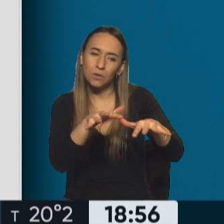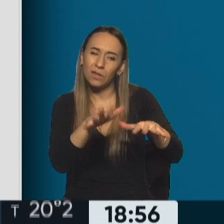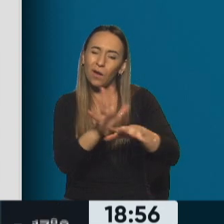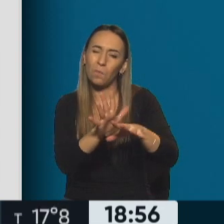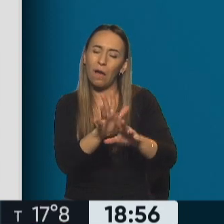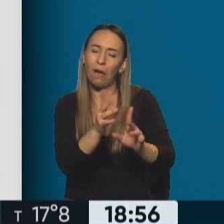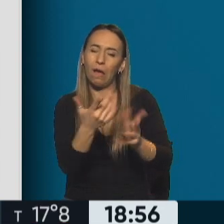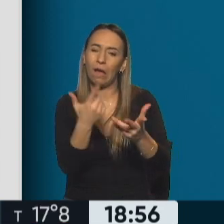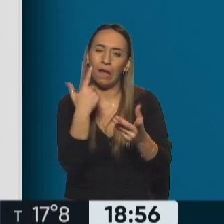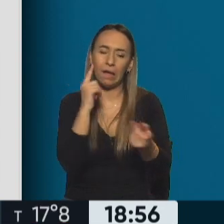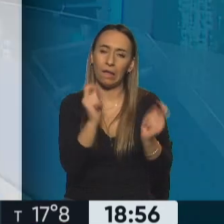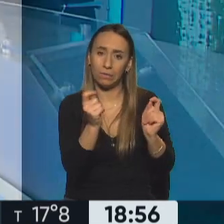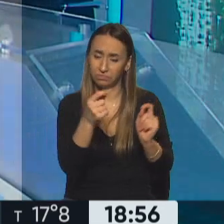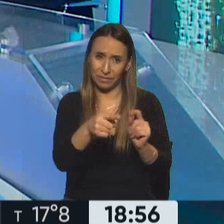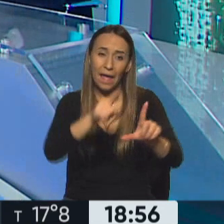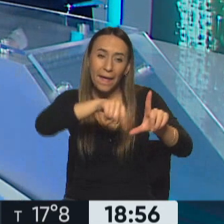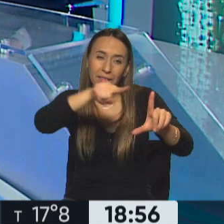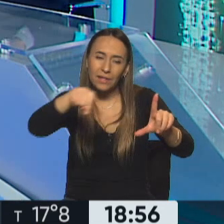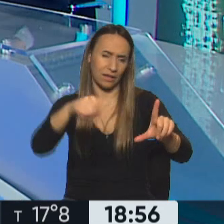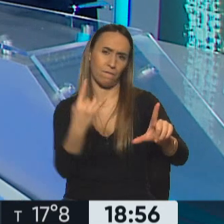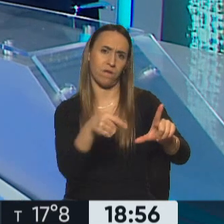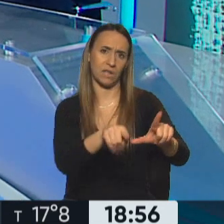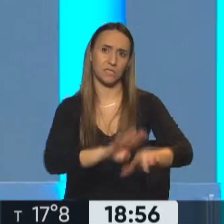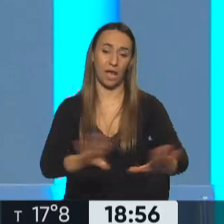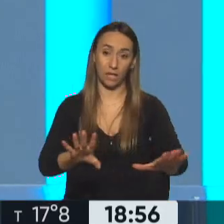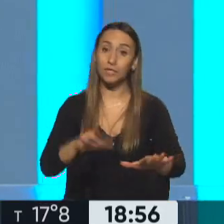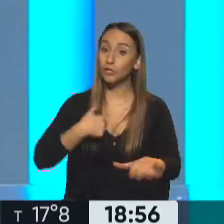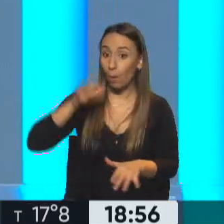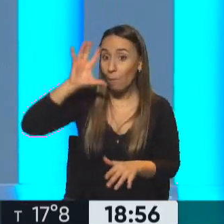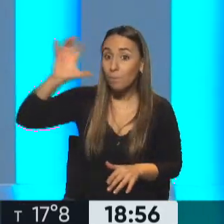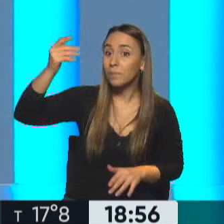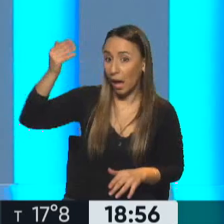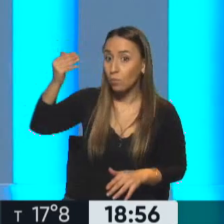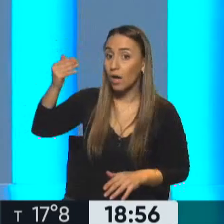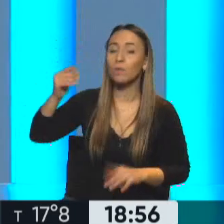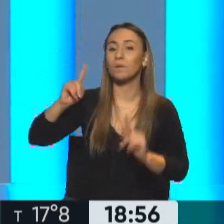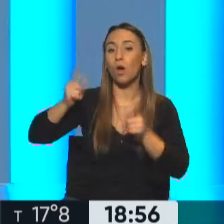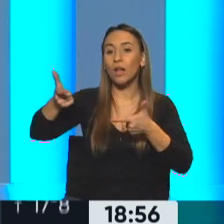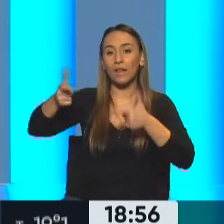falsa. Y yo recuerdo esa reunión informal